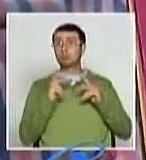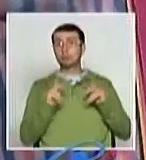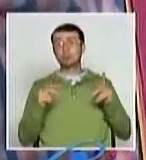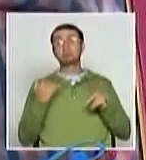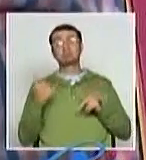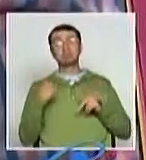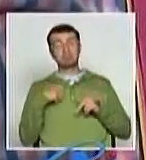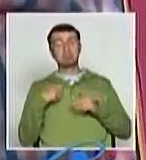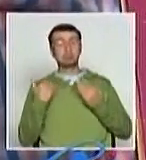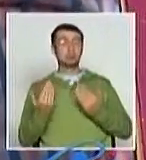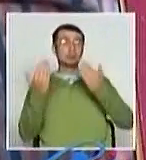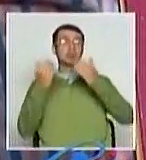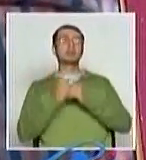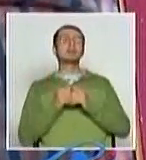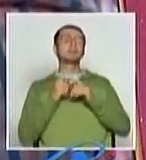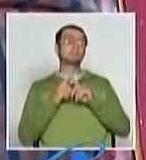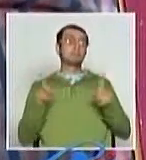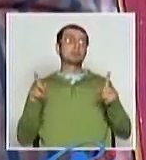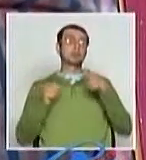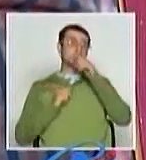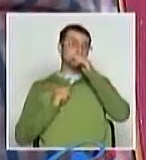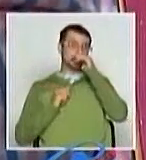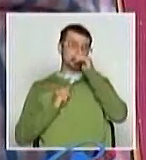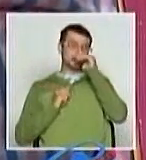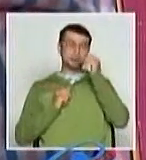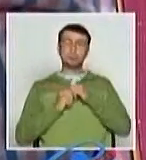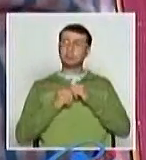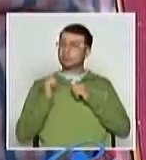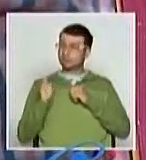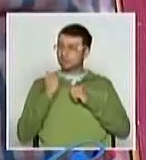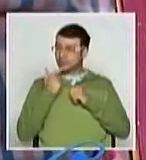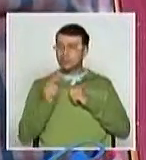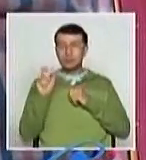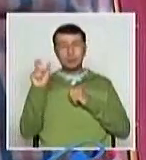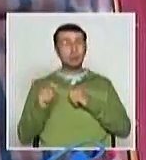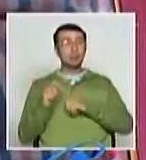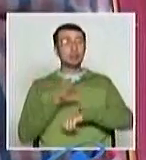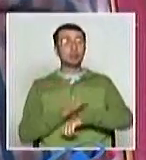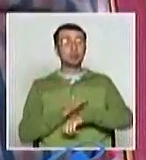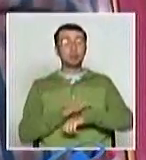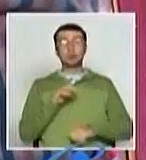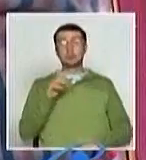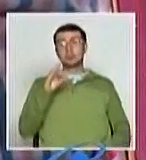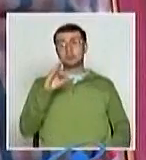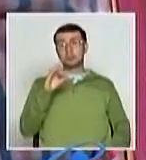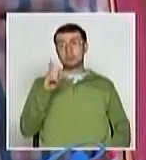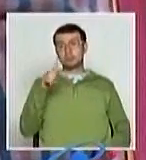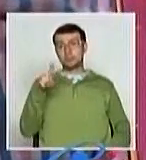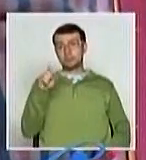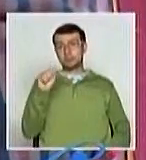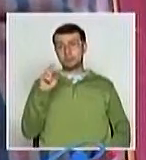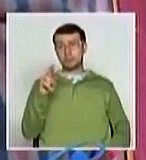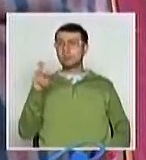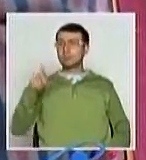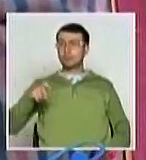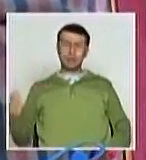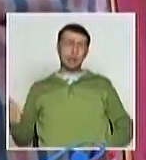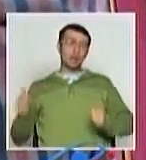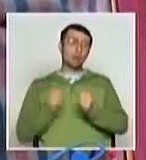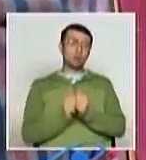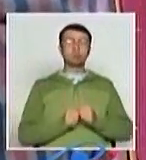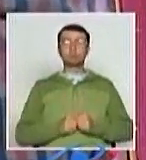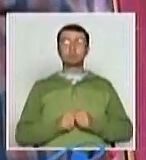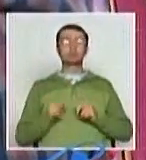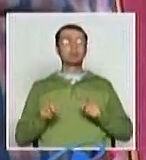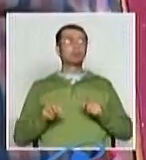tenido Pero así como dice el doctor César uno necesita de acompañamiento uno también necesita de ciertas